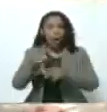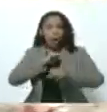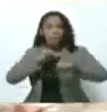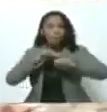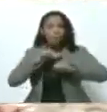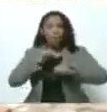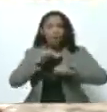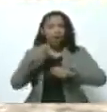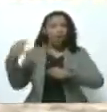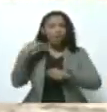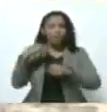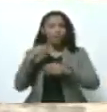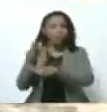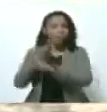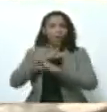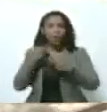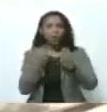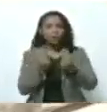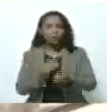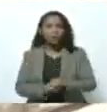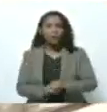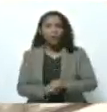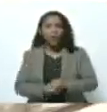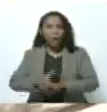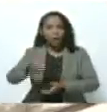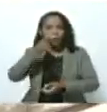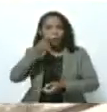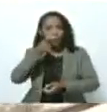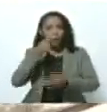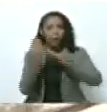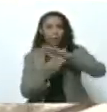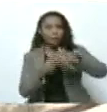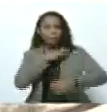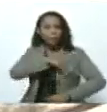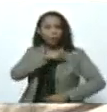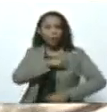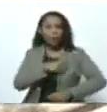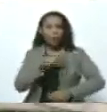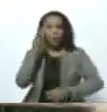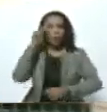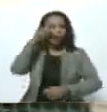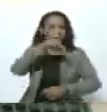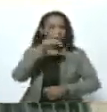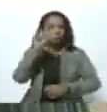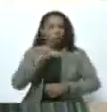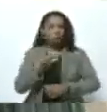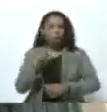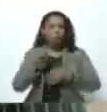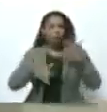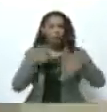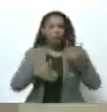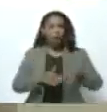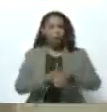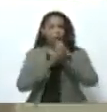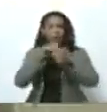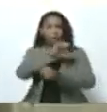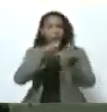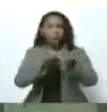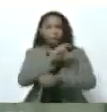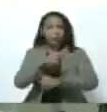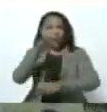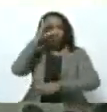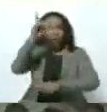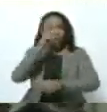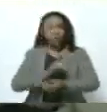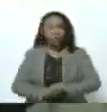Acción a las víctimas del bloqueo económico y la supervisión de la base de misiones Una Mirada al Sur. La actividad es liderada por la vicepresidenta ejecutiva